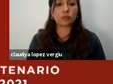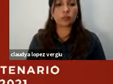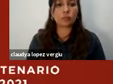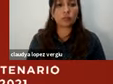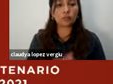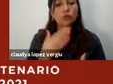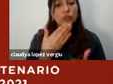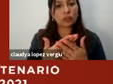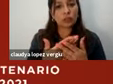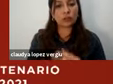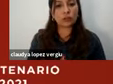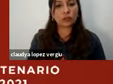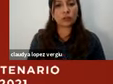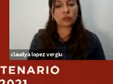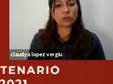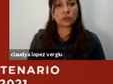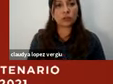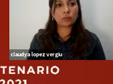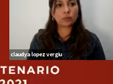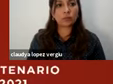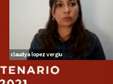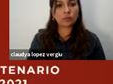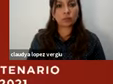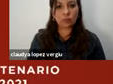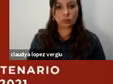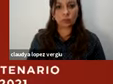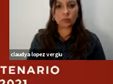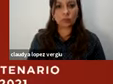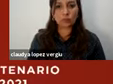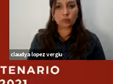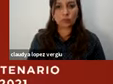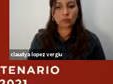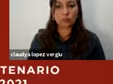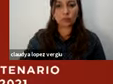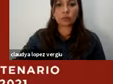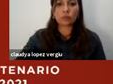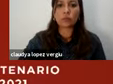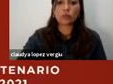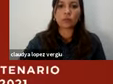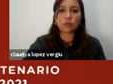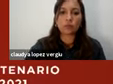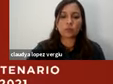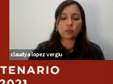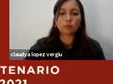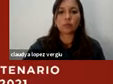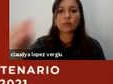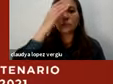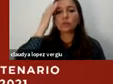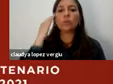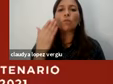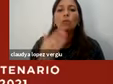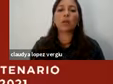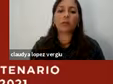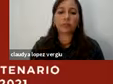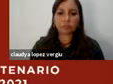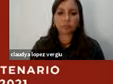Muchas gracias, Uciela. La misma pregunta para Melissa y para Sayuri. Melissa, por favor, repito la pregunta. ¿Cuán importante ha